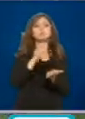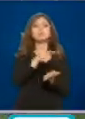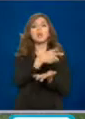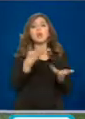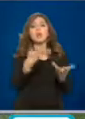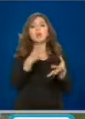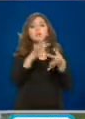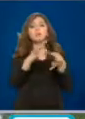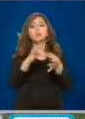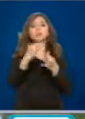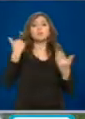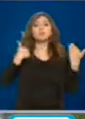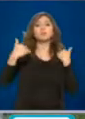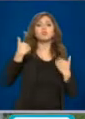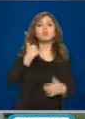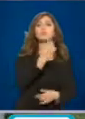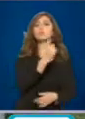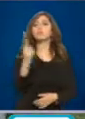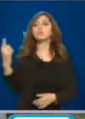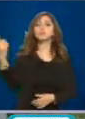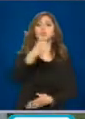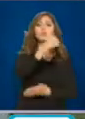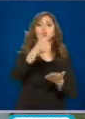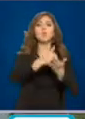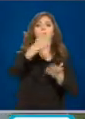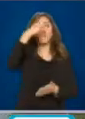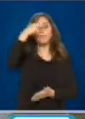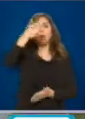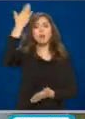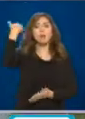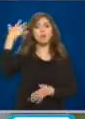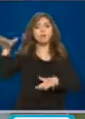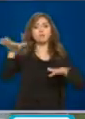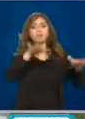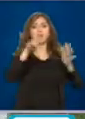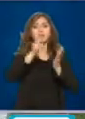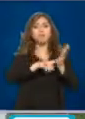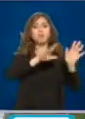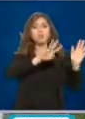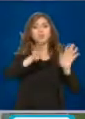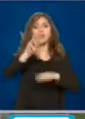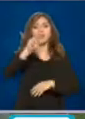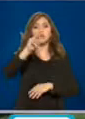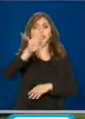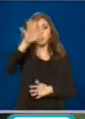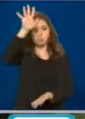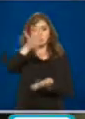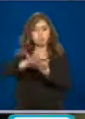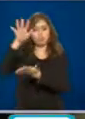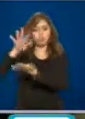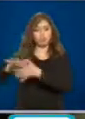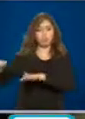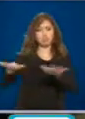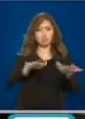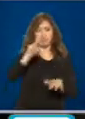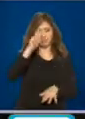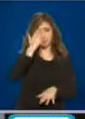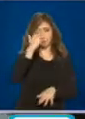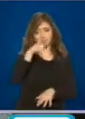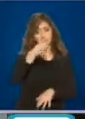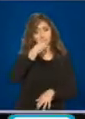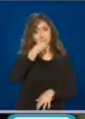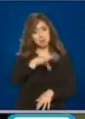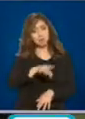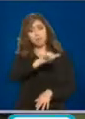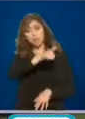hace del recorrido de la Ciudad de México en el año de 1985, cuando el terremoto. Es maravillosa para